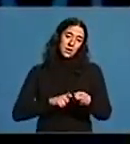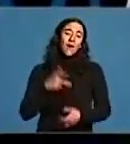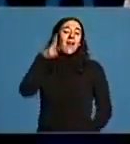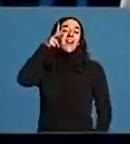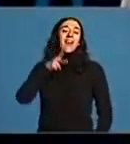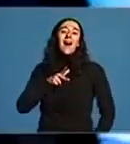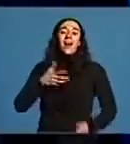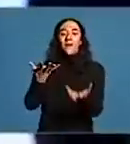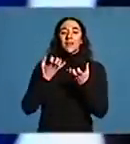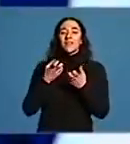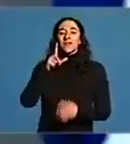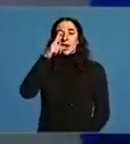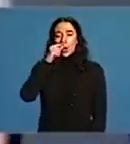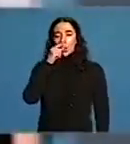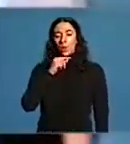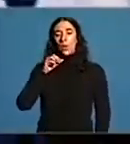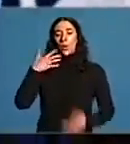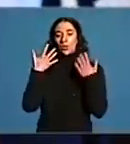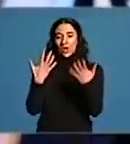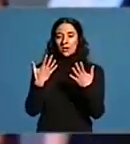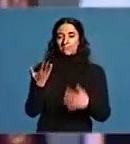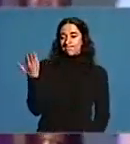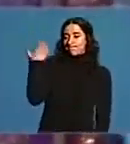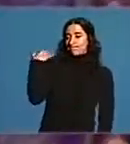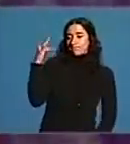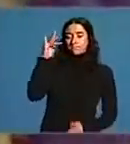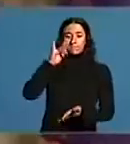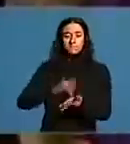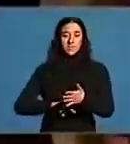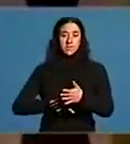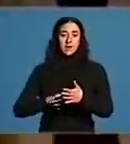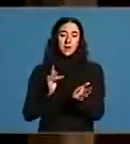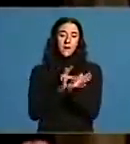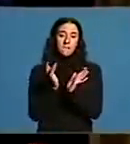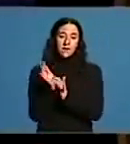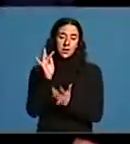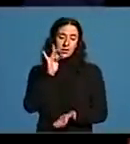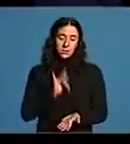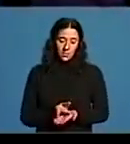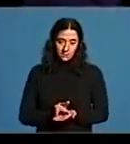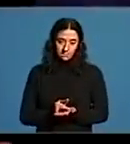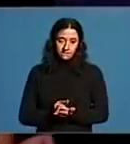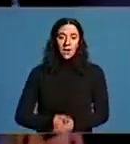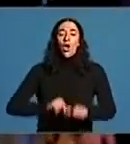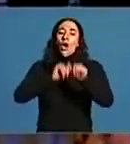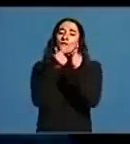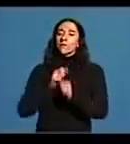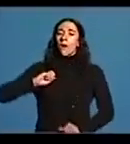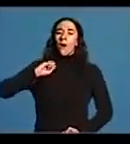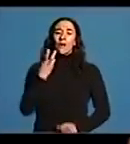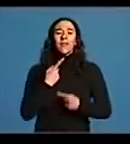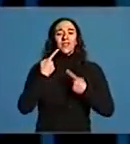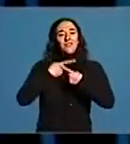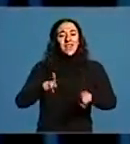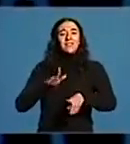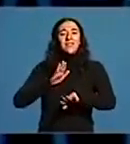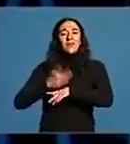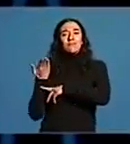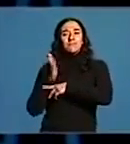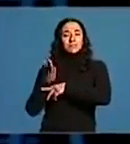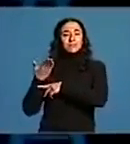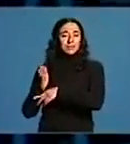As súas creacións protagonizaron xuntas de outros 10 artesáns da provincia os pases que adicou o Centro de Artesanía e Deseño no seu 15º